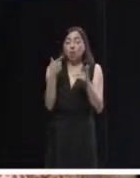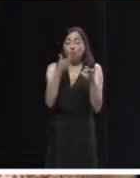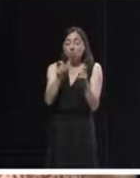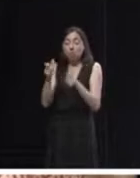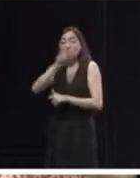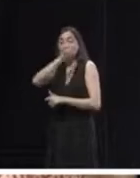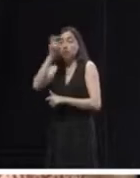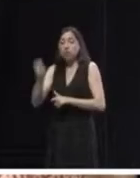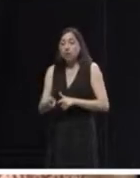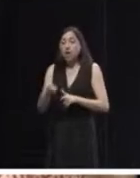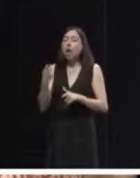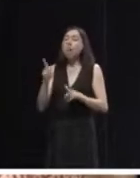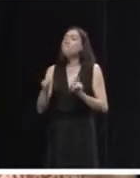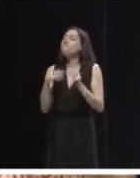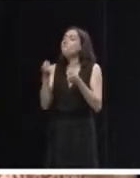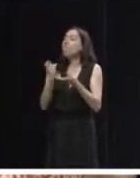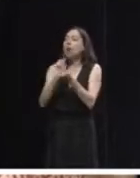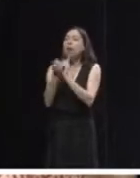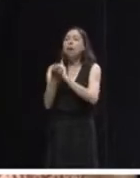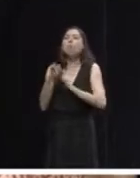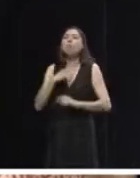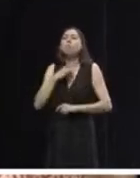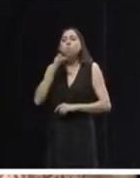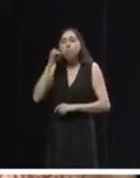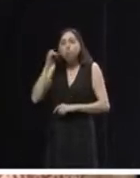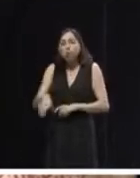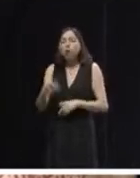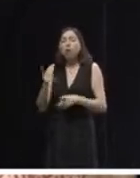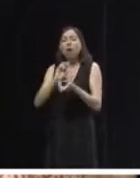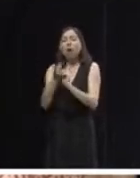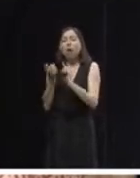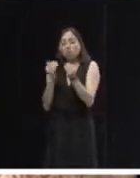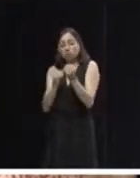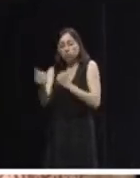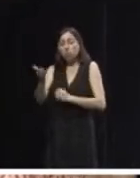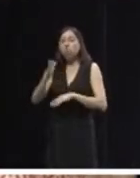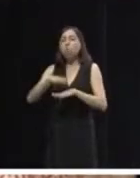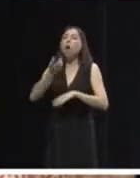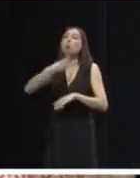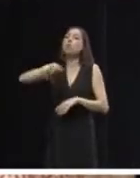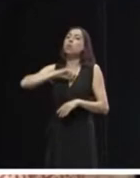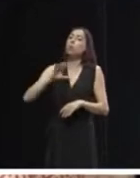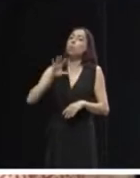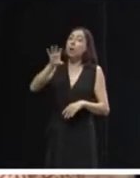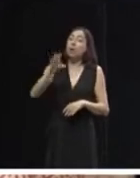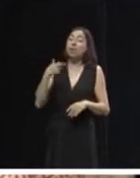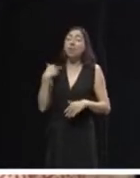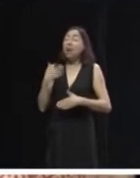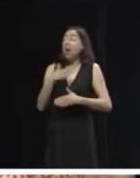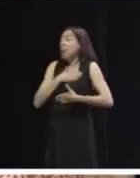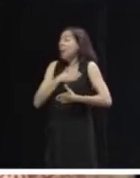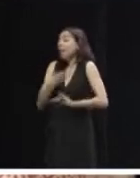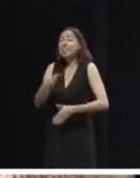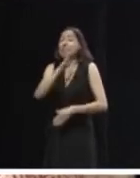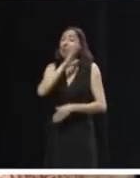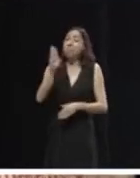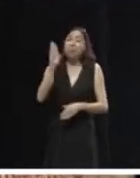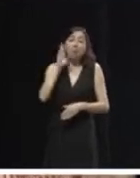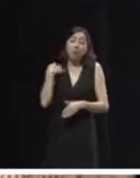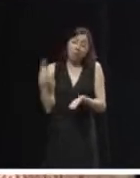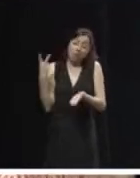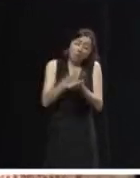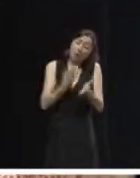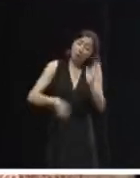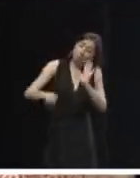hacer posible el cambio, un cambio de largo recorrido para nuestro país. Y lo siento, mamá, me he vuelto a señalar,